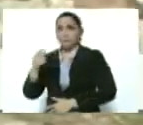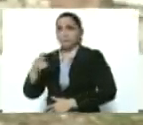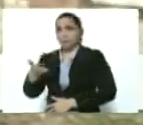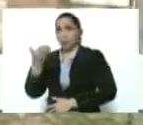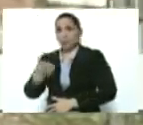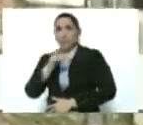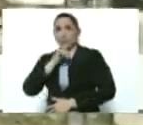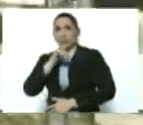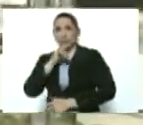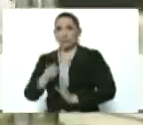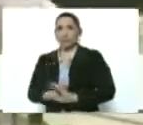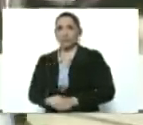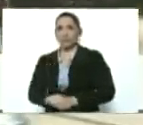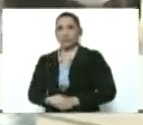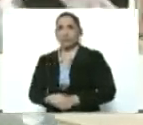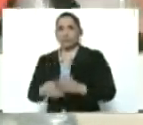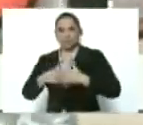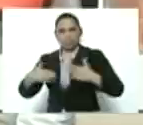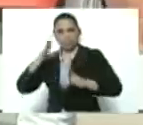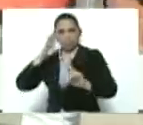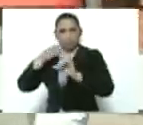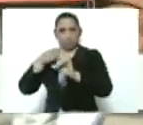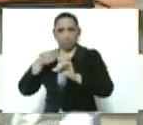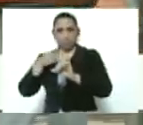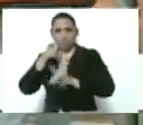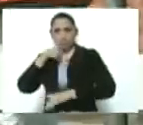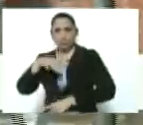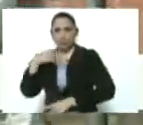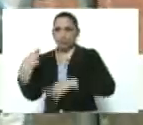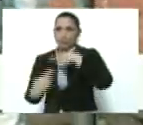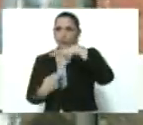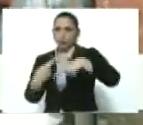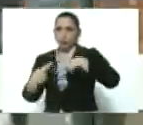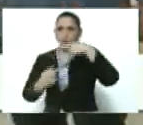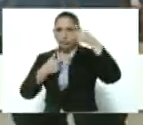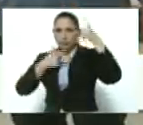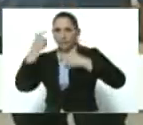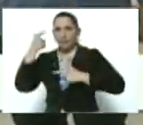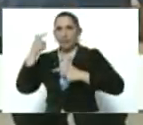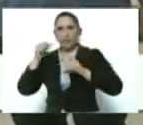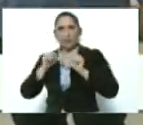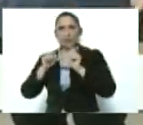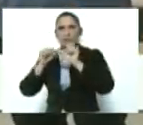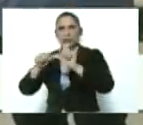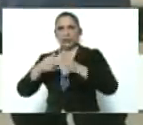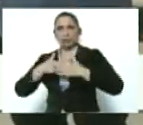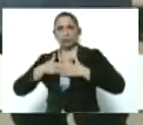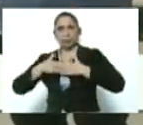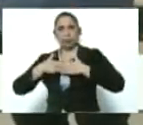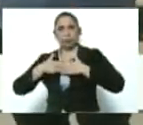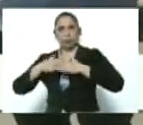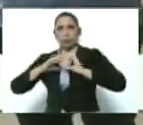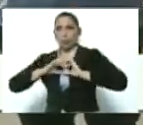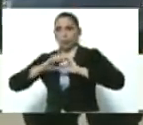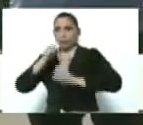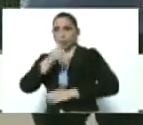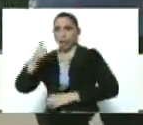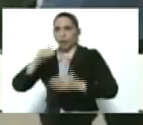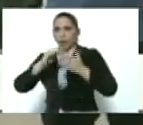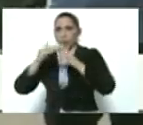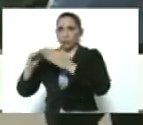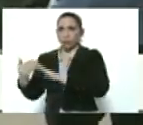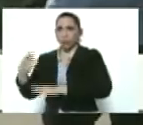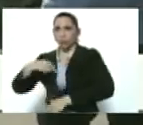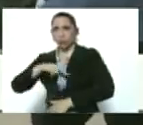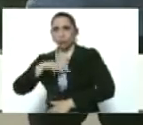pueblo que está a la orden de su pueblo que la revolución chavista siga la en el corazón de cada comunidad y estaremos aquí